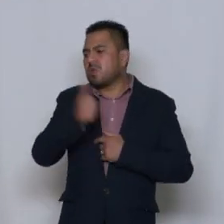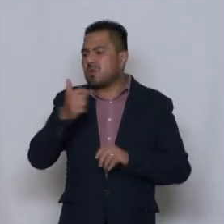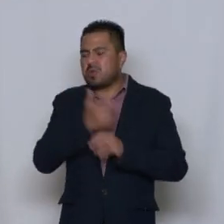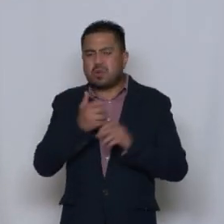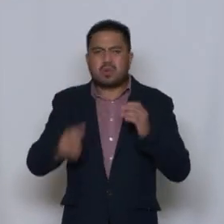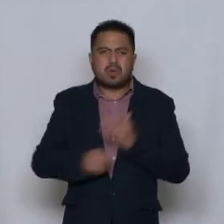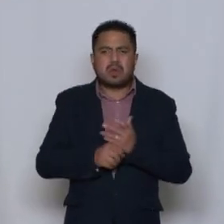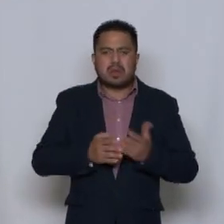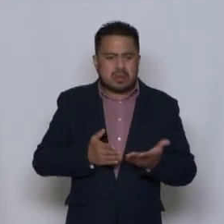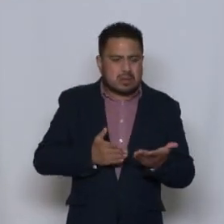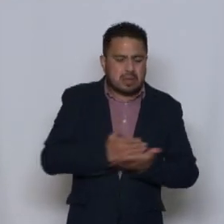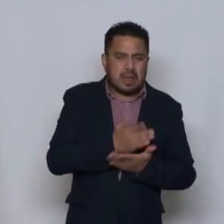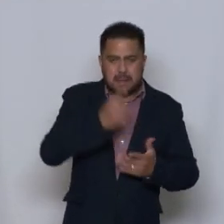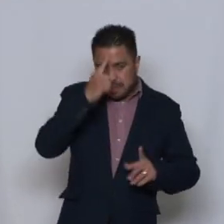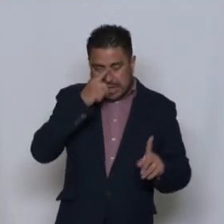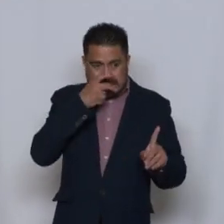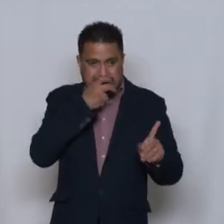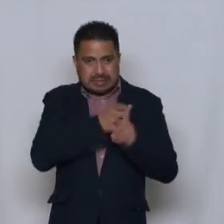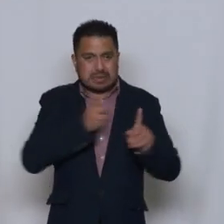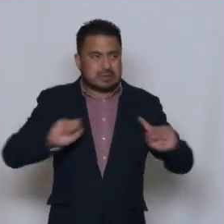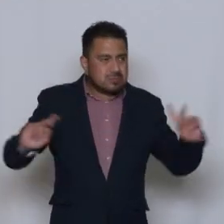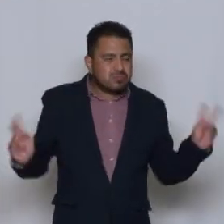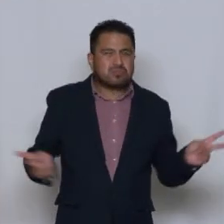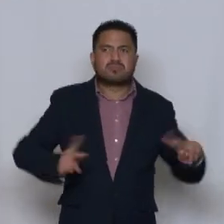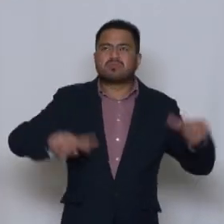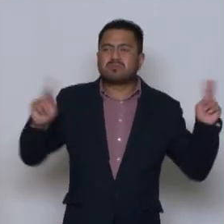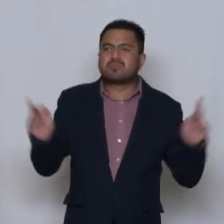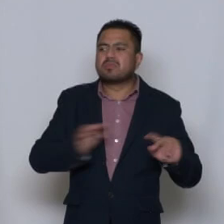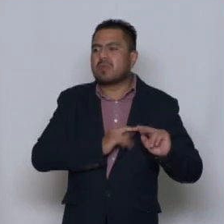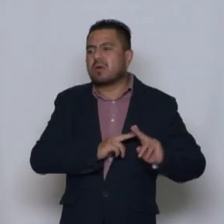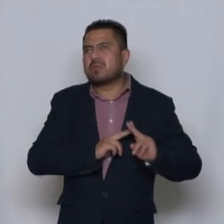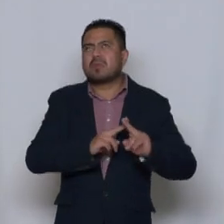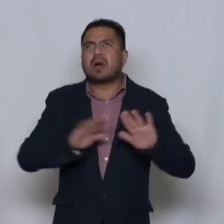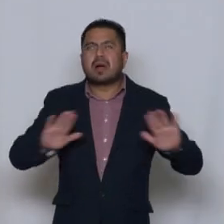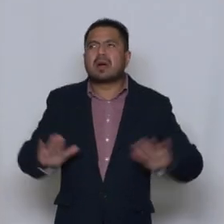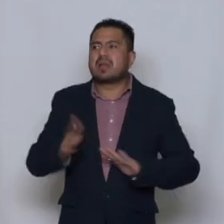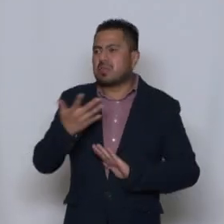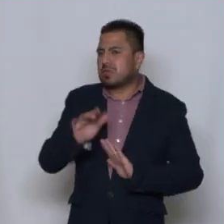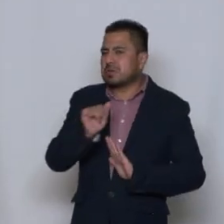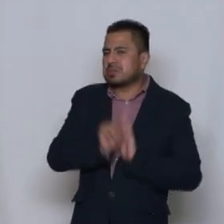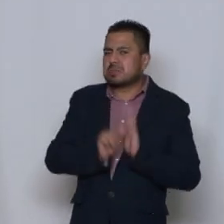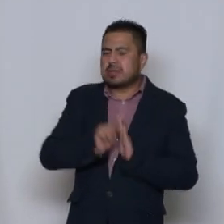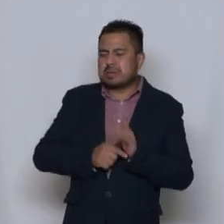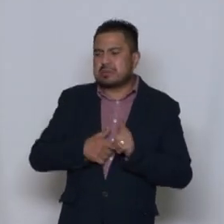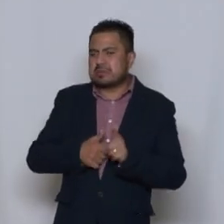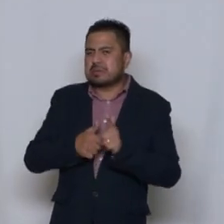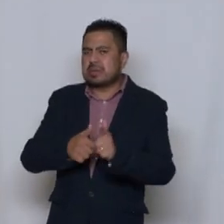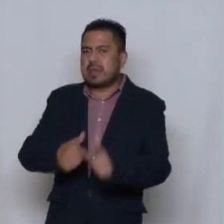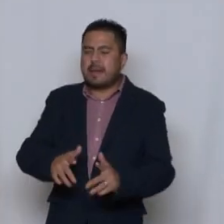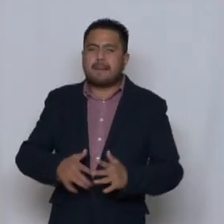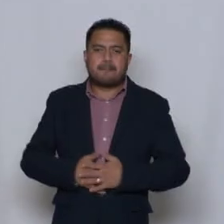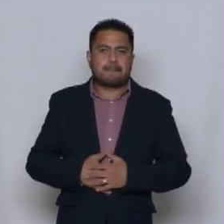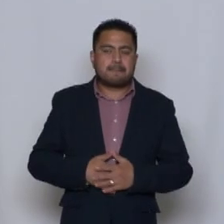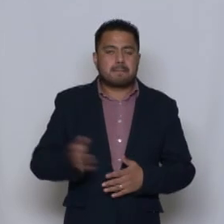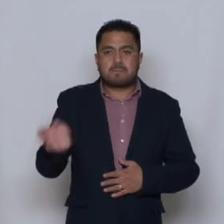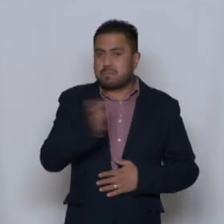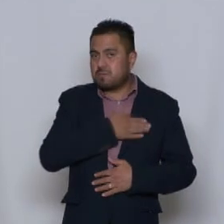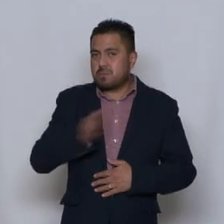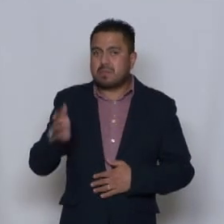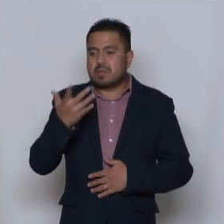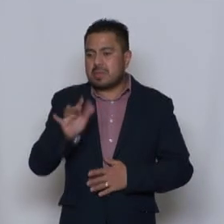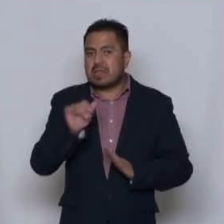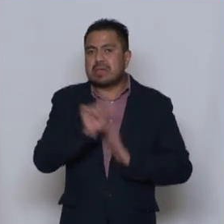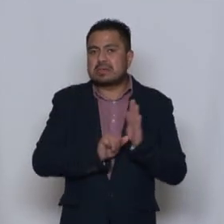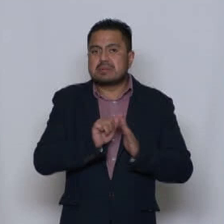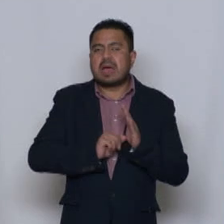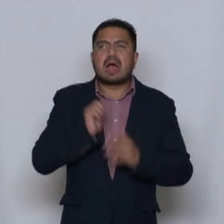factores intervienen para que esta ave pueda mantener su vuelo por 10 meses consecutivos? Bueno, lo de 10 meses